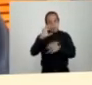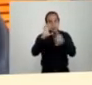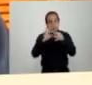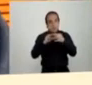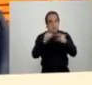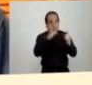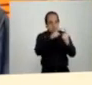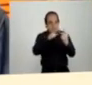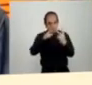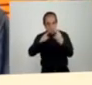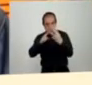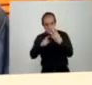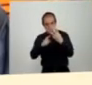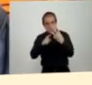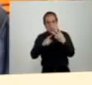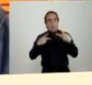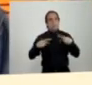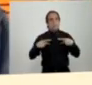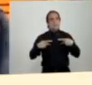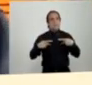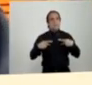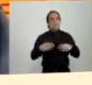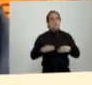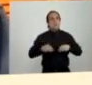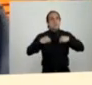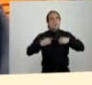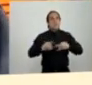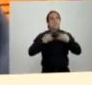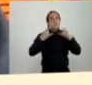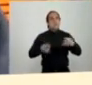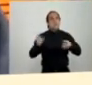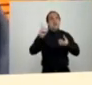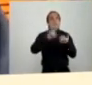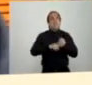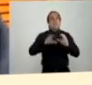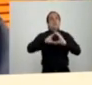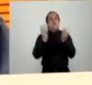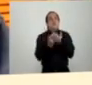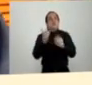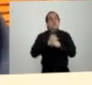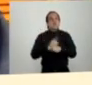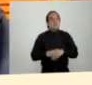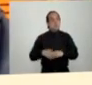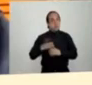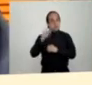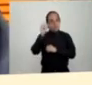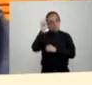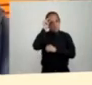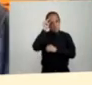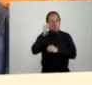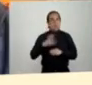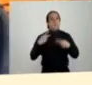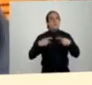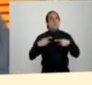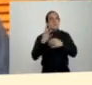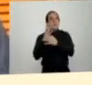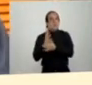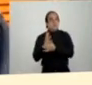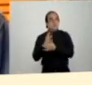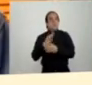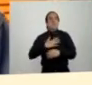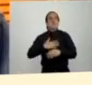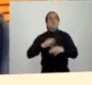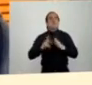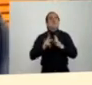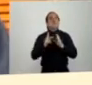estos personajes sinuosos que viven del cuento dentro de la comunidad intelectual. Personajes que dicen, yo te publico